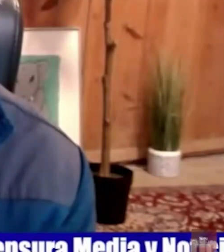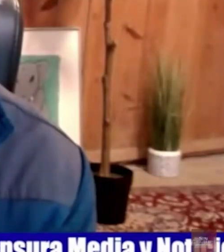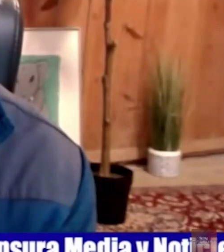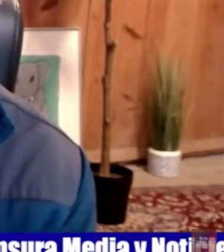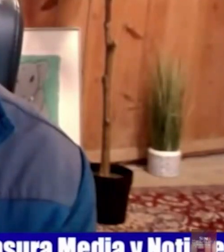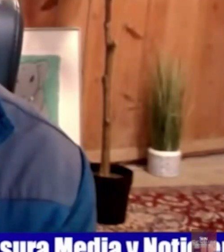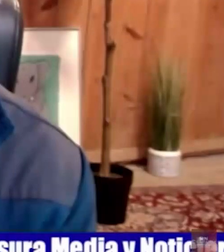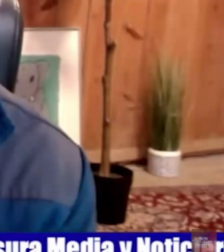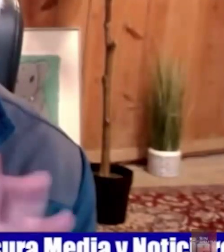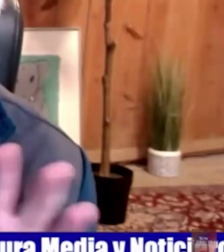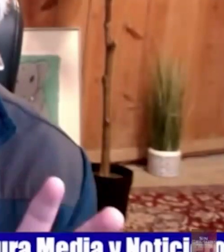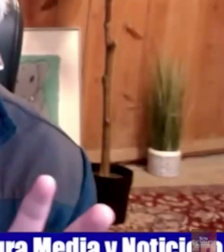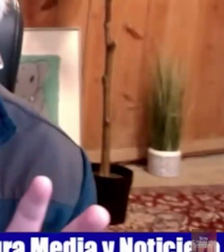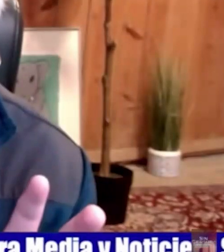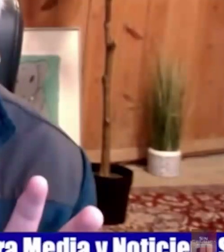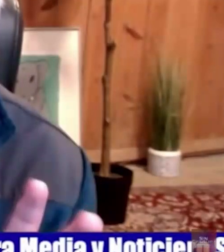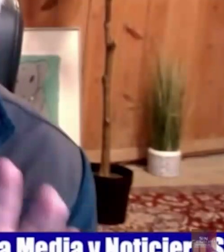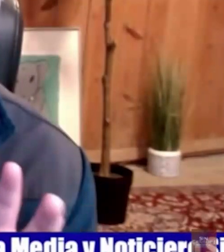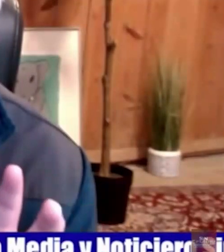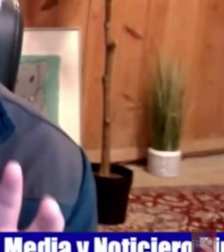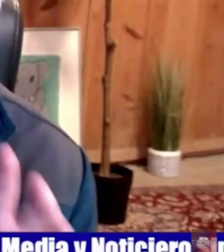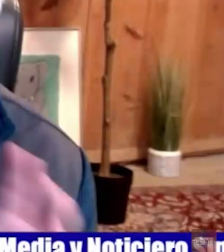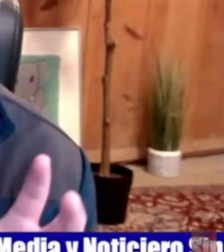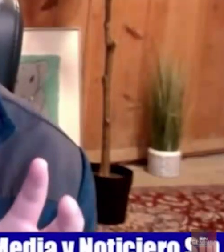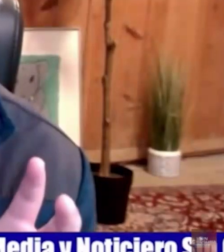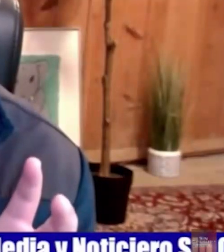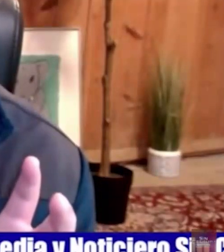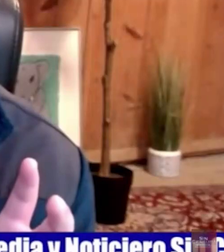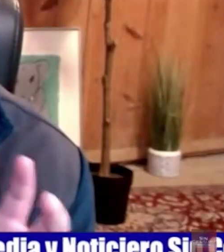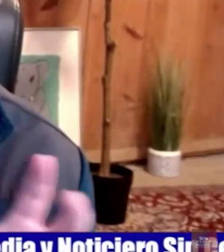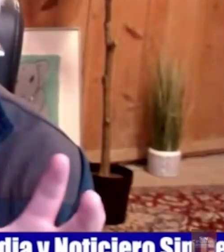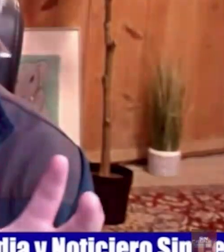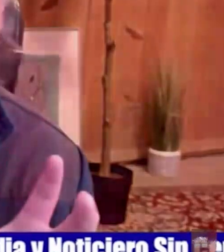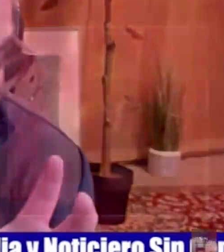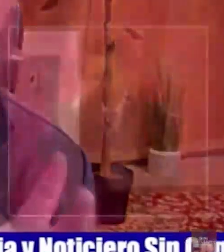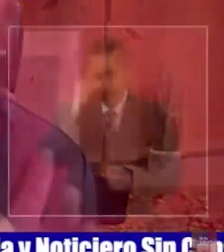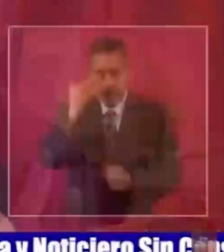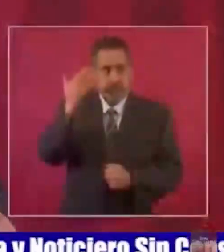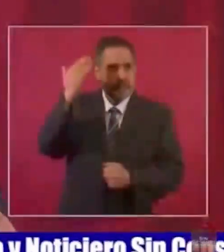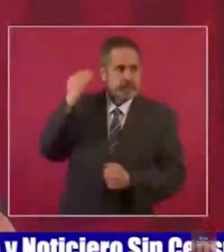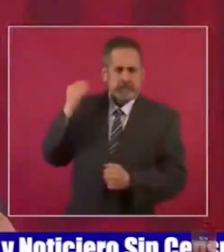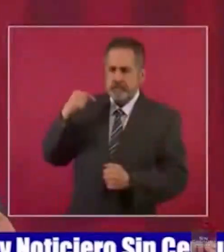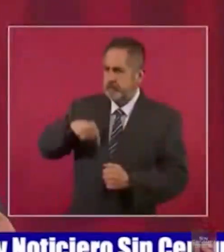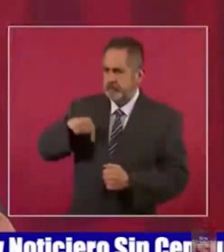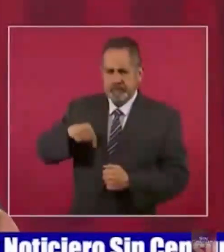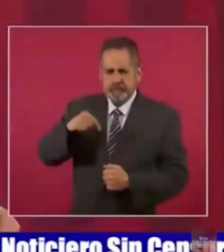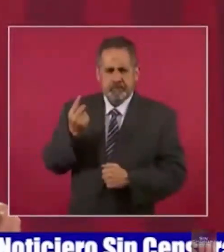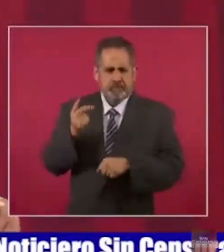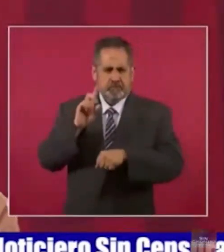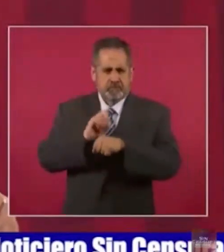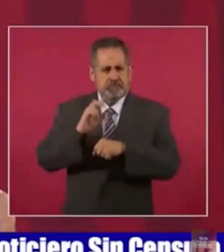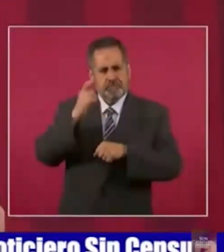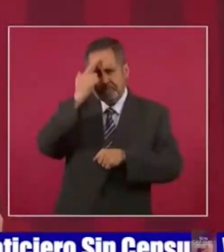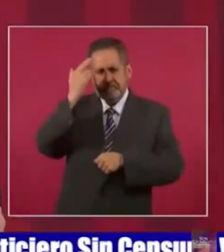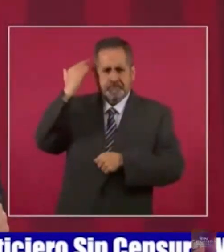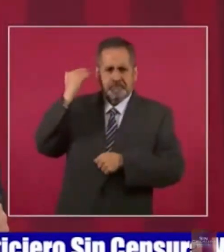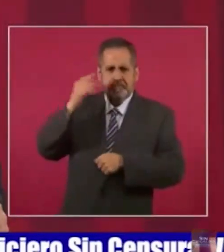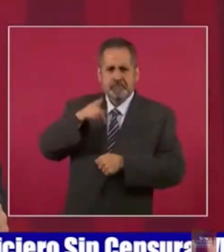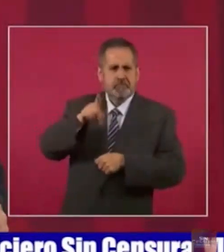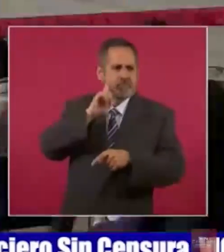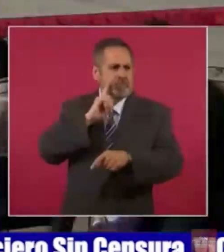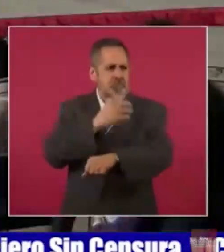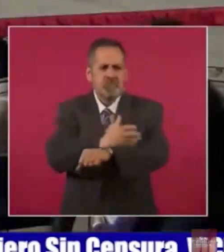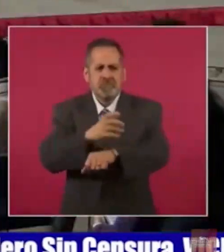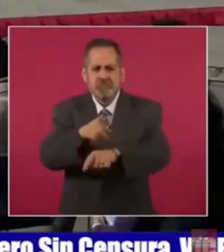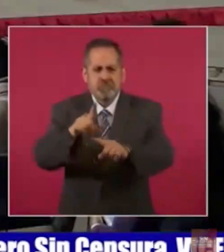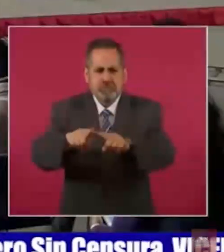que pues, el presidente López Obrador incluso se ríe al decir que a pesar de todo el dinero que han invertido, todo el